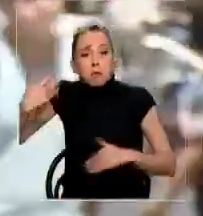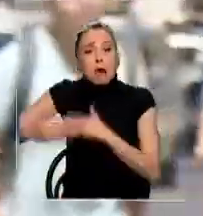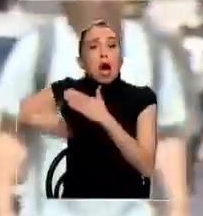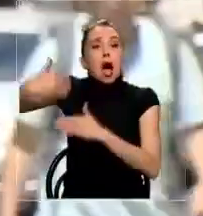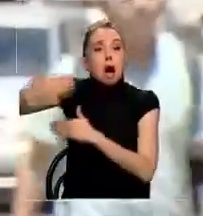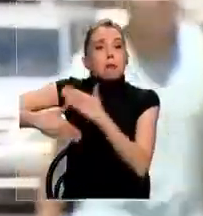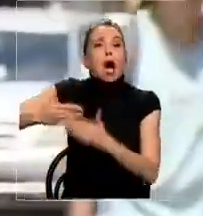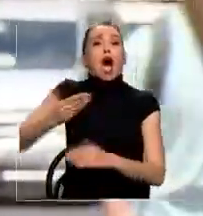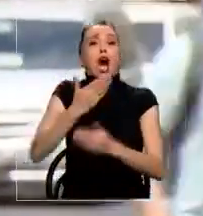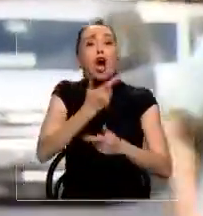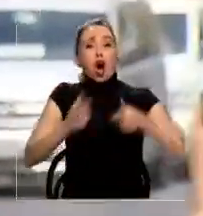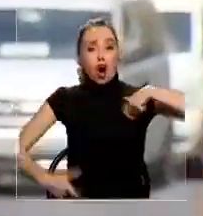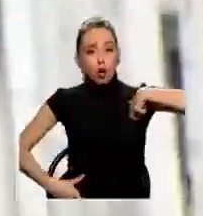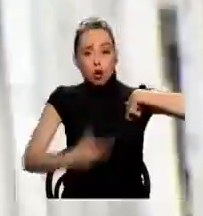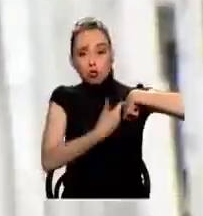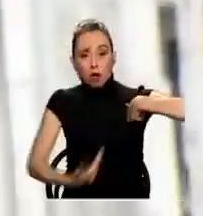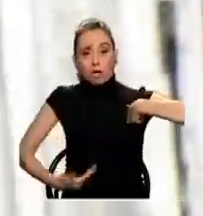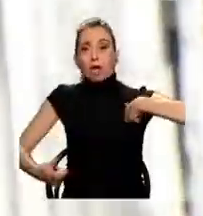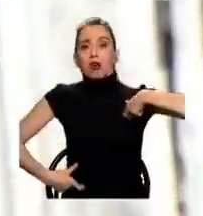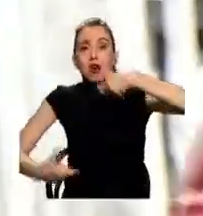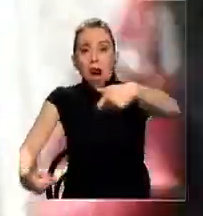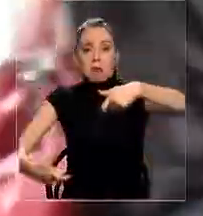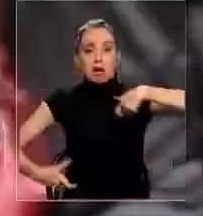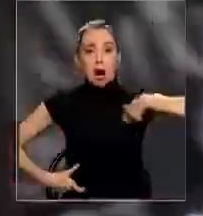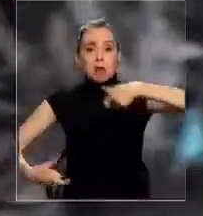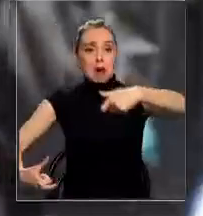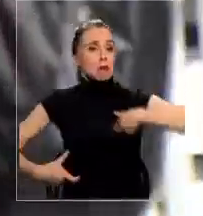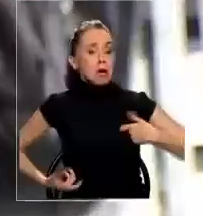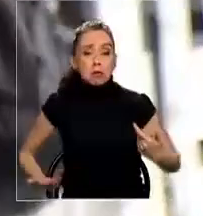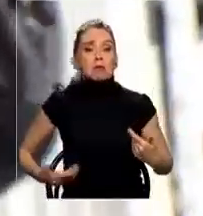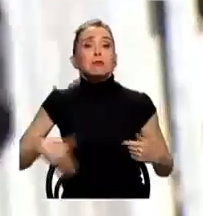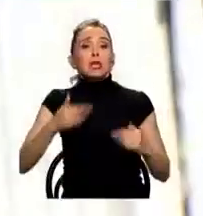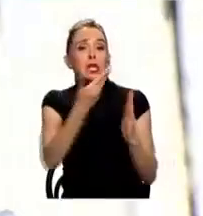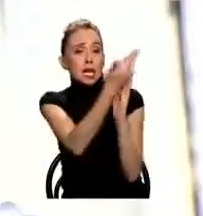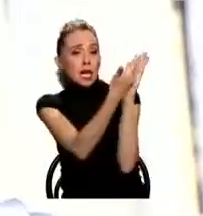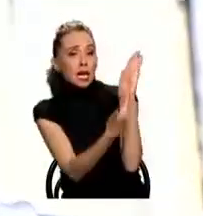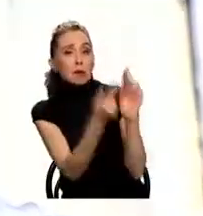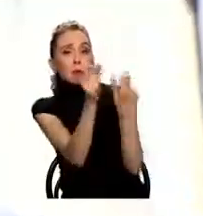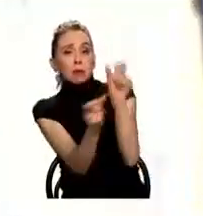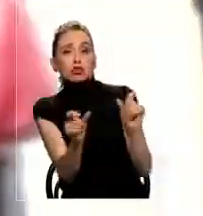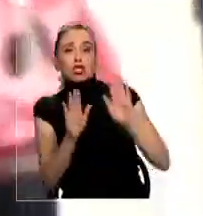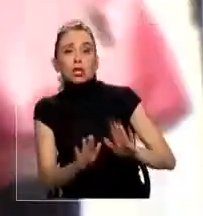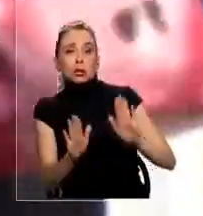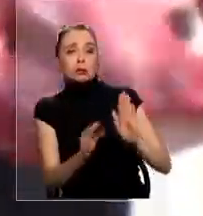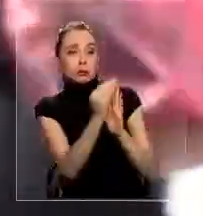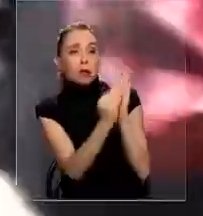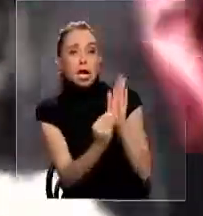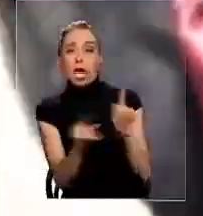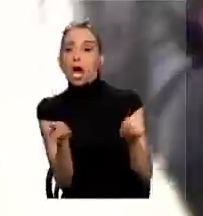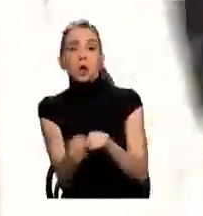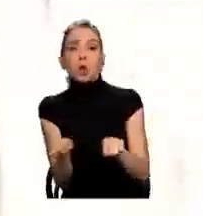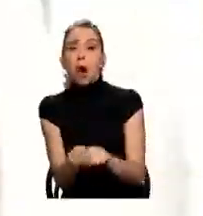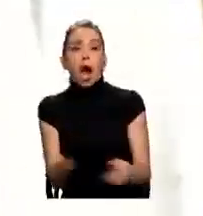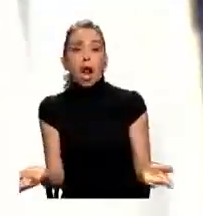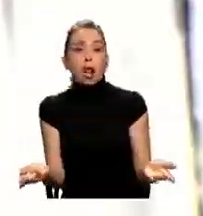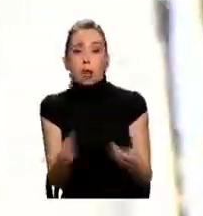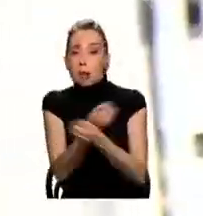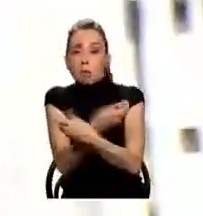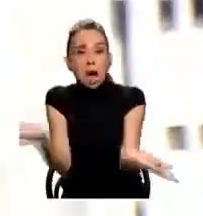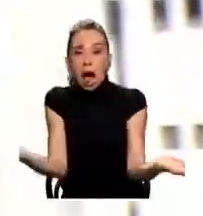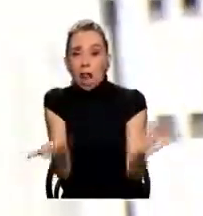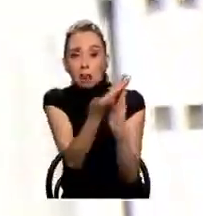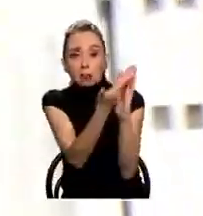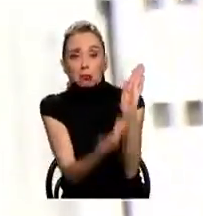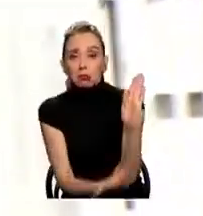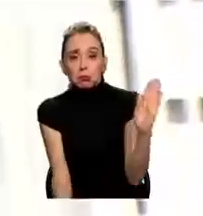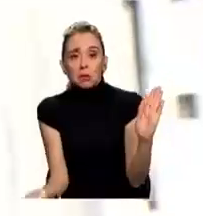de gobierno en gobierno. Y aunque no sea de lista de espera, la gente igual adentro, igual se está mal.